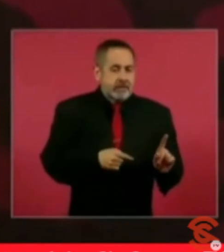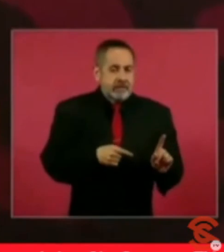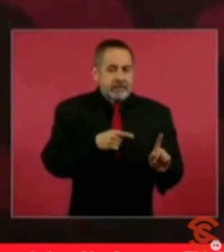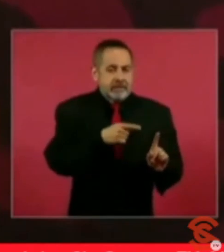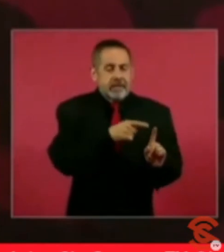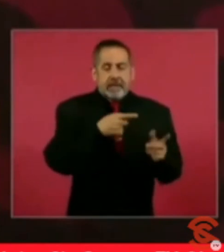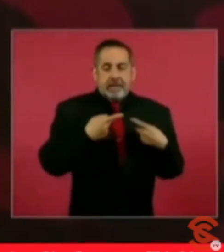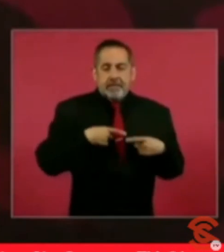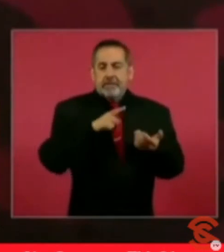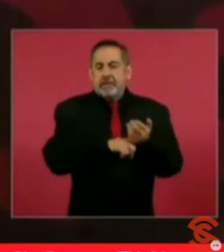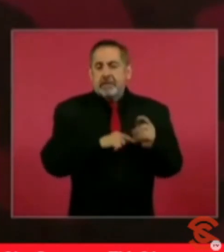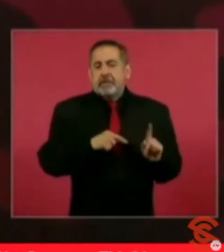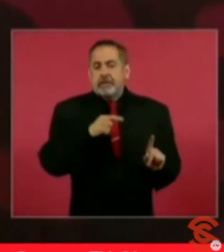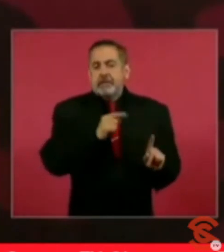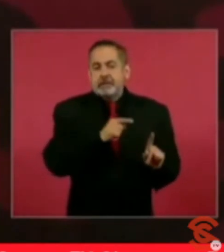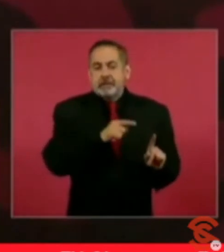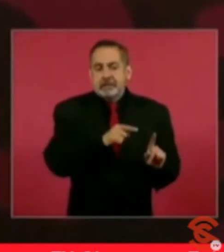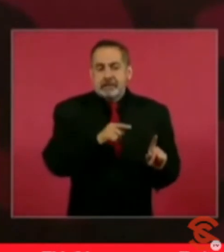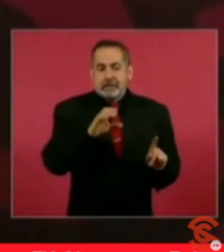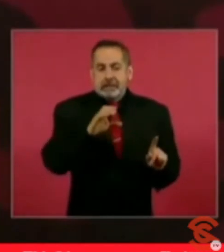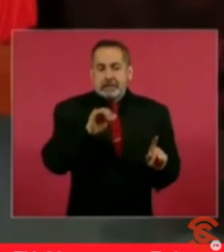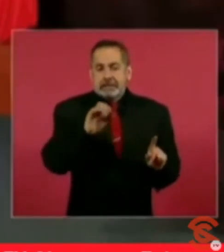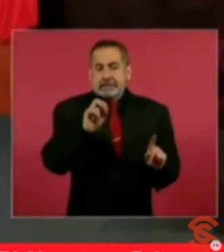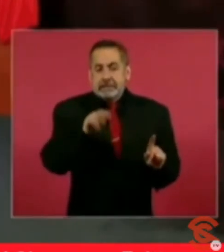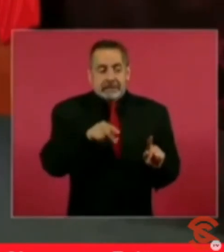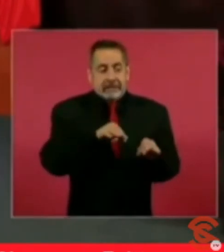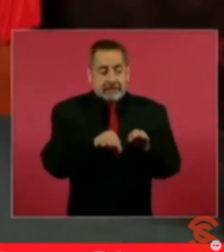agente del CISEN